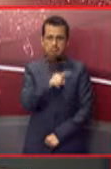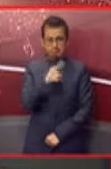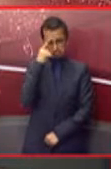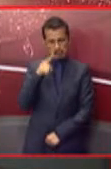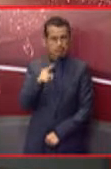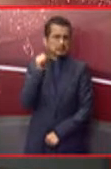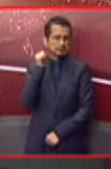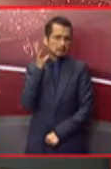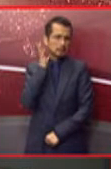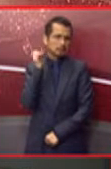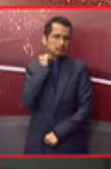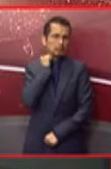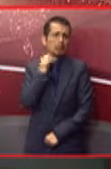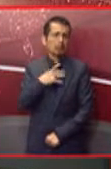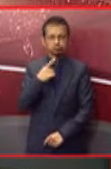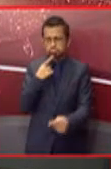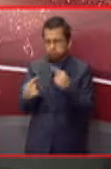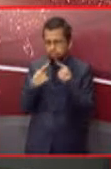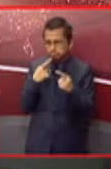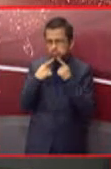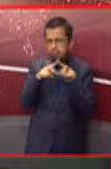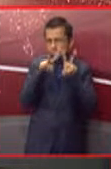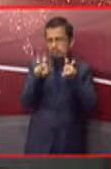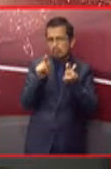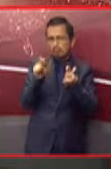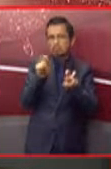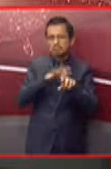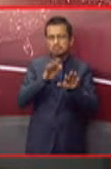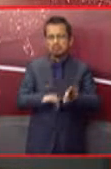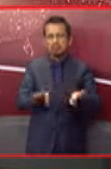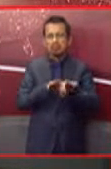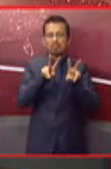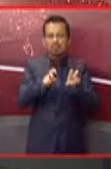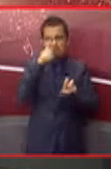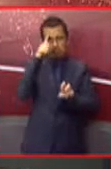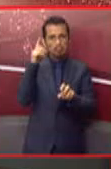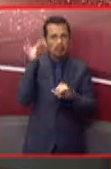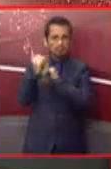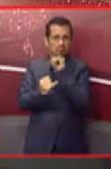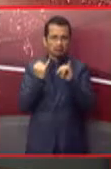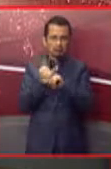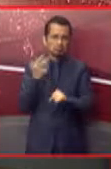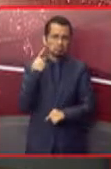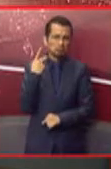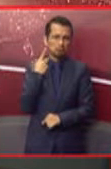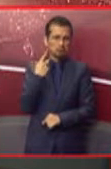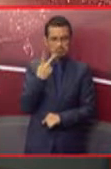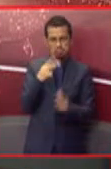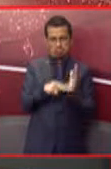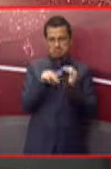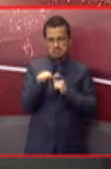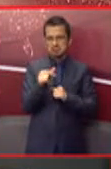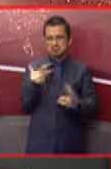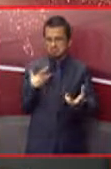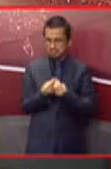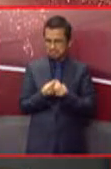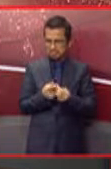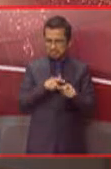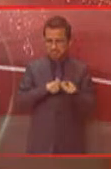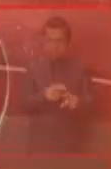la República el conversatorio Prioridades de Política Exterior Multilateral 2016. Quédese con nosotros,